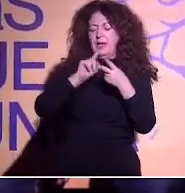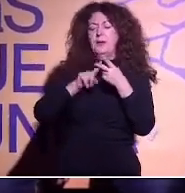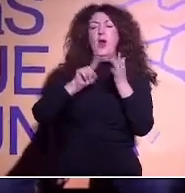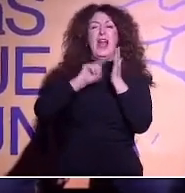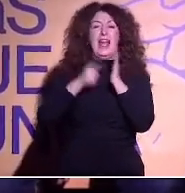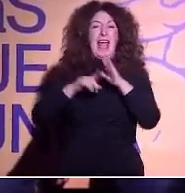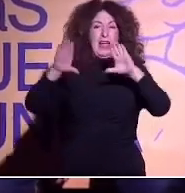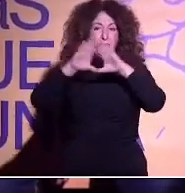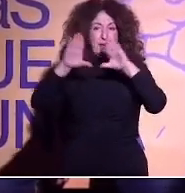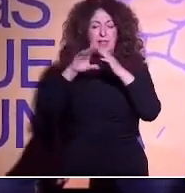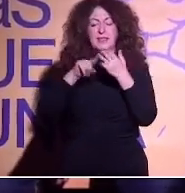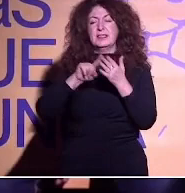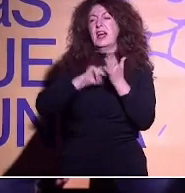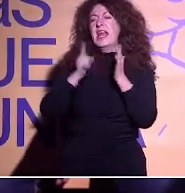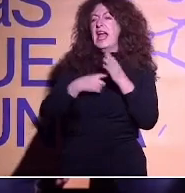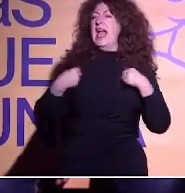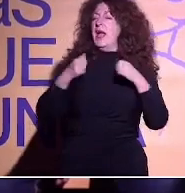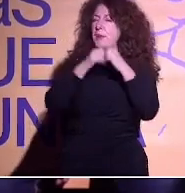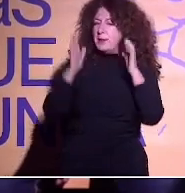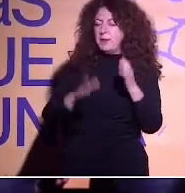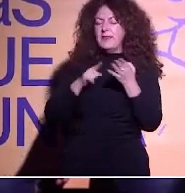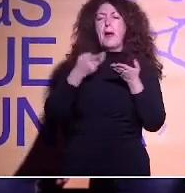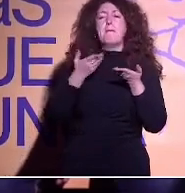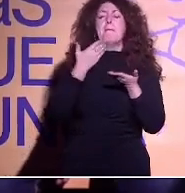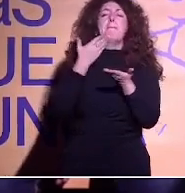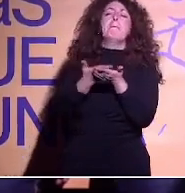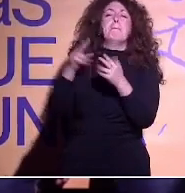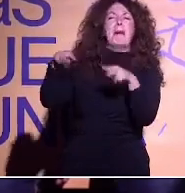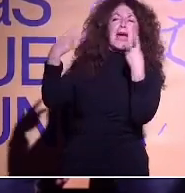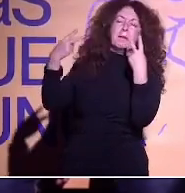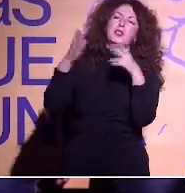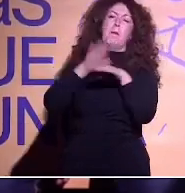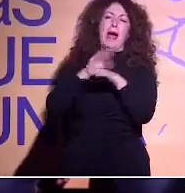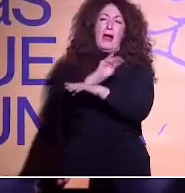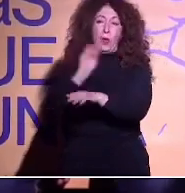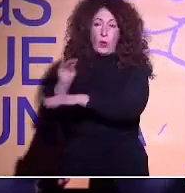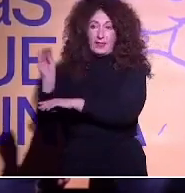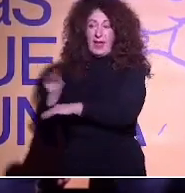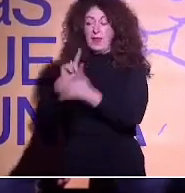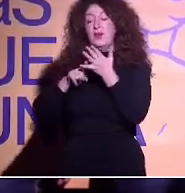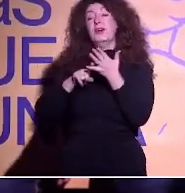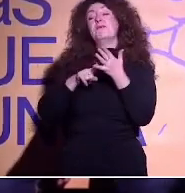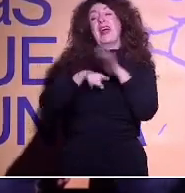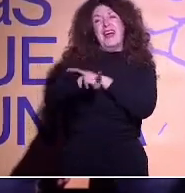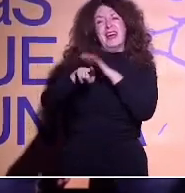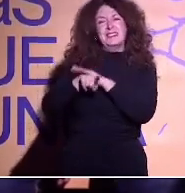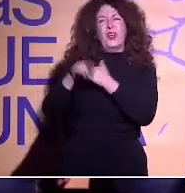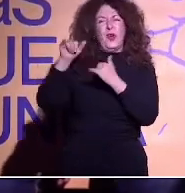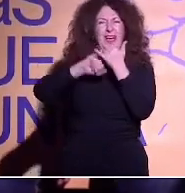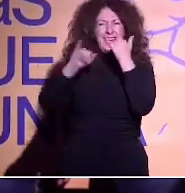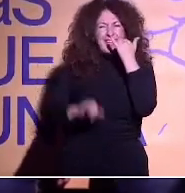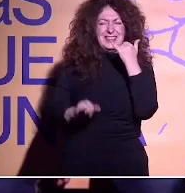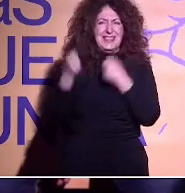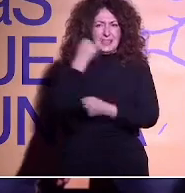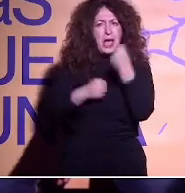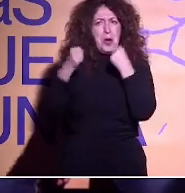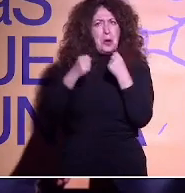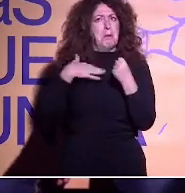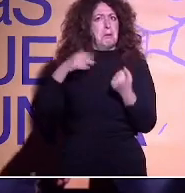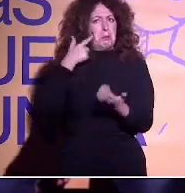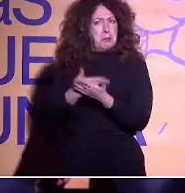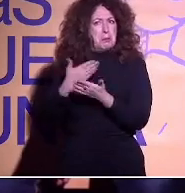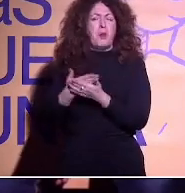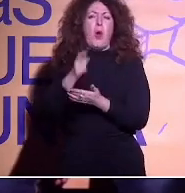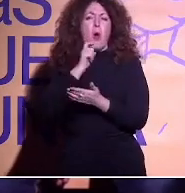ley de vivienda los nuevos permisos de cuidados demostrar que se podía gestionar una crisis económica protegiendo a la gente